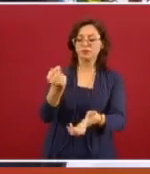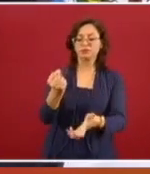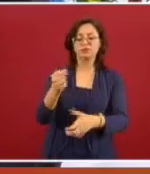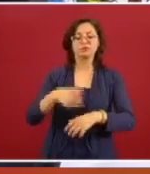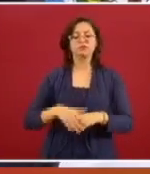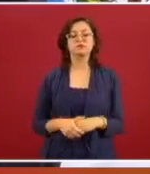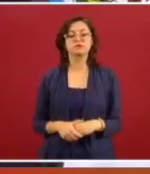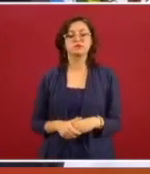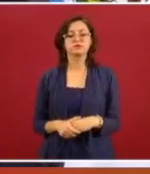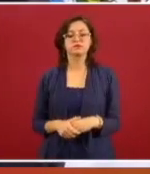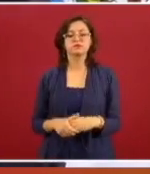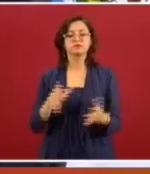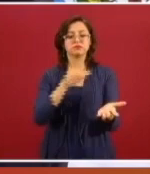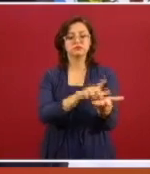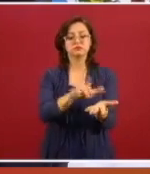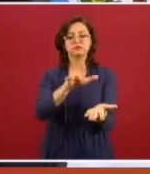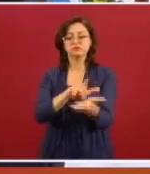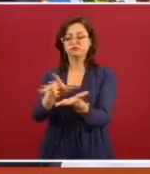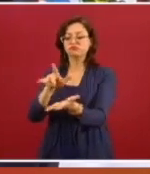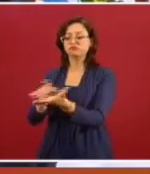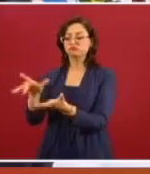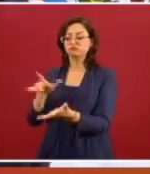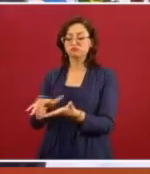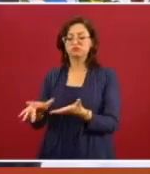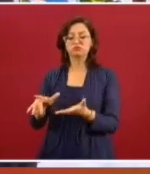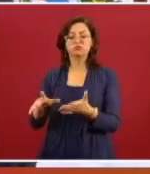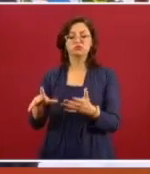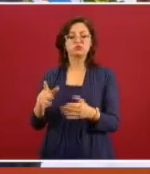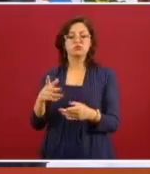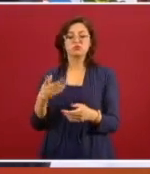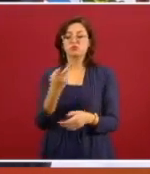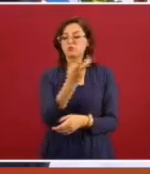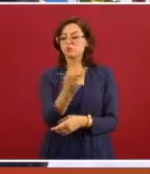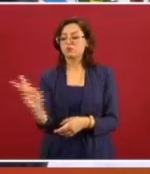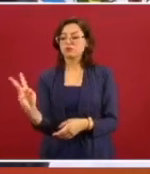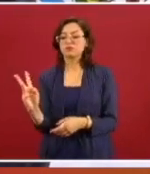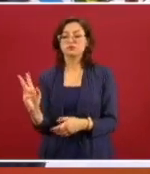este apoyo en la actualidad